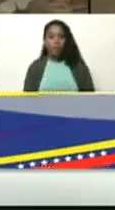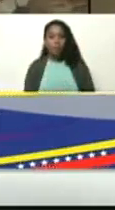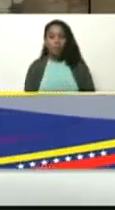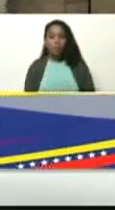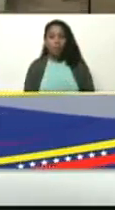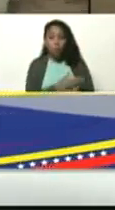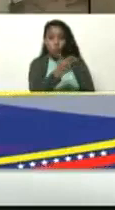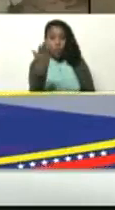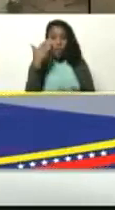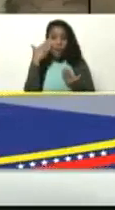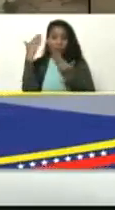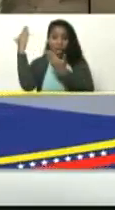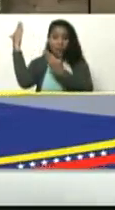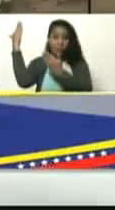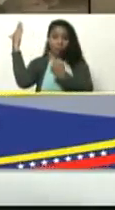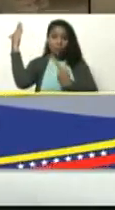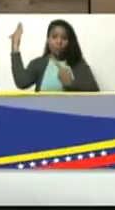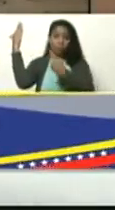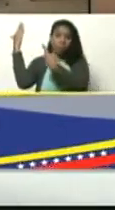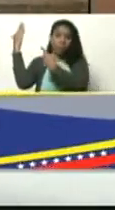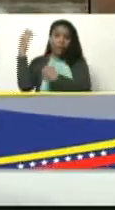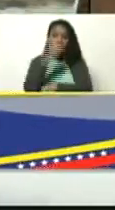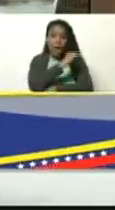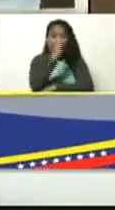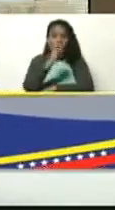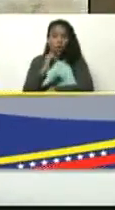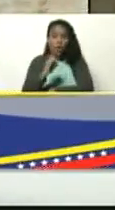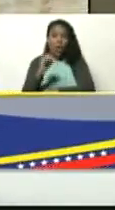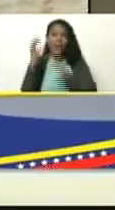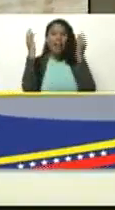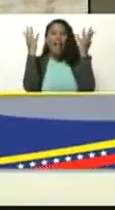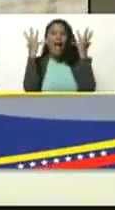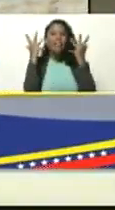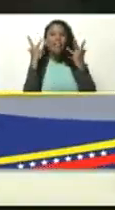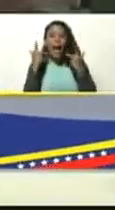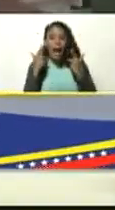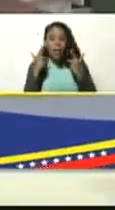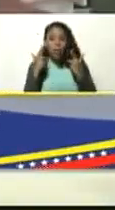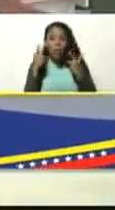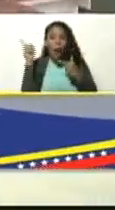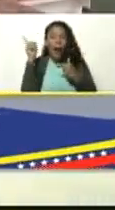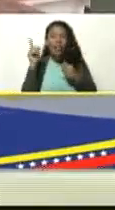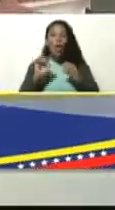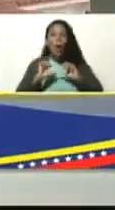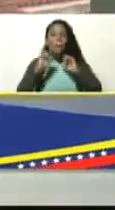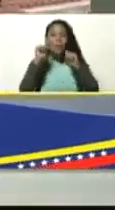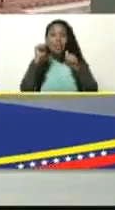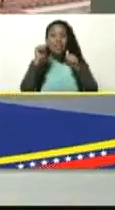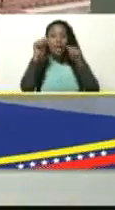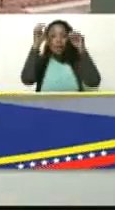Ustedes ven las imágenes allí en la zona del Castaño en sí, estaba apenas cayendo una garúa.